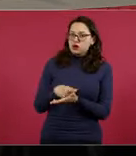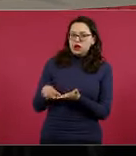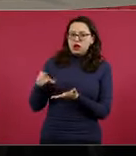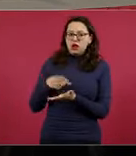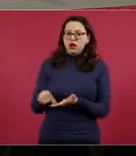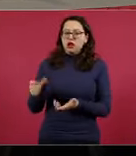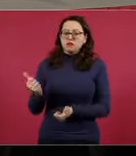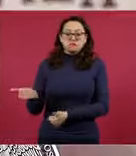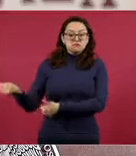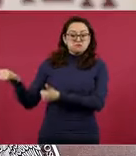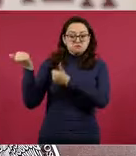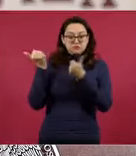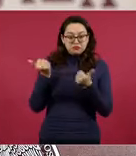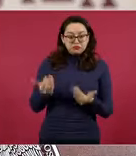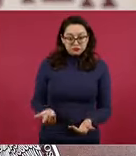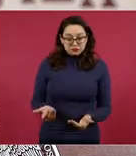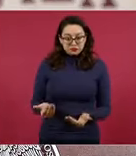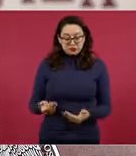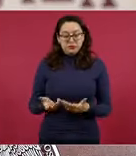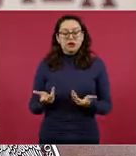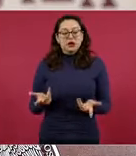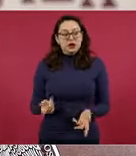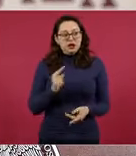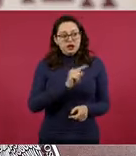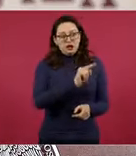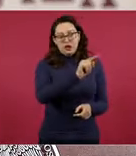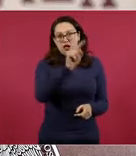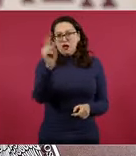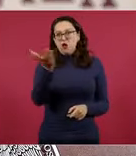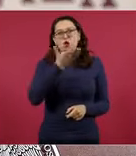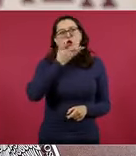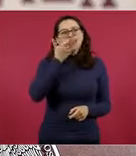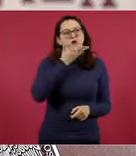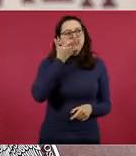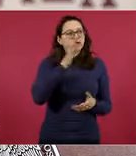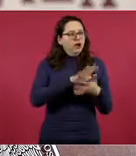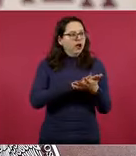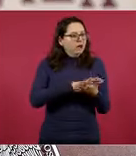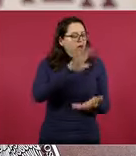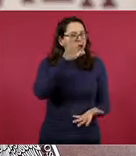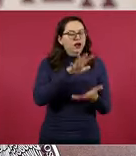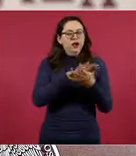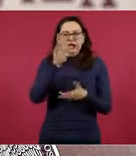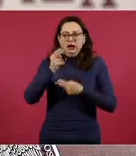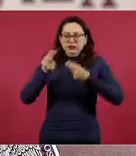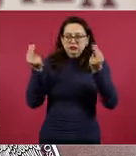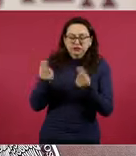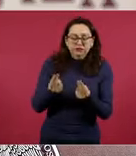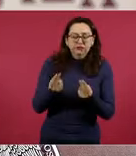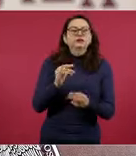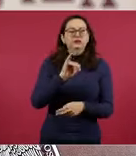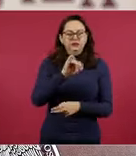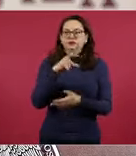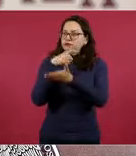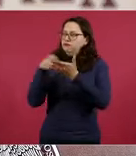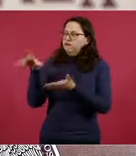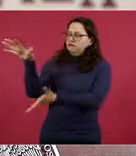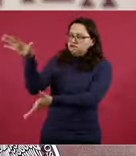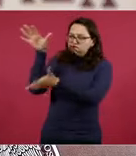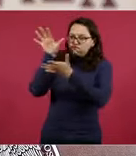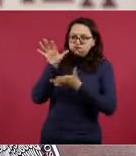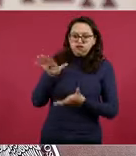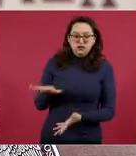por al menos alguna de las instituciones que lo requieren en forma más urgente. Esto, desde luego, además